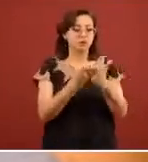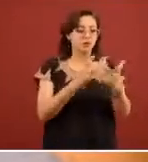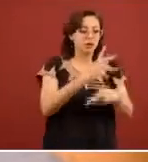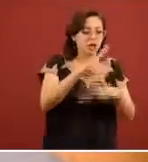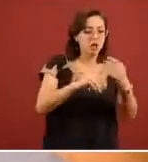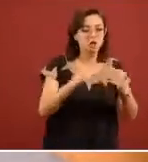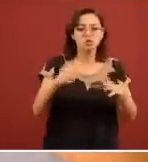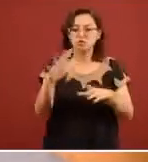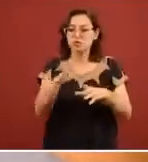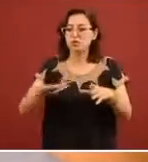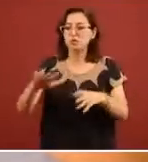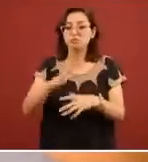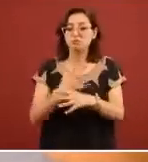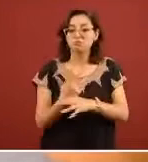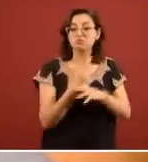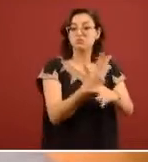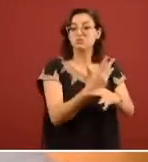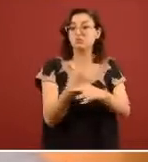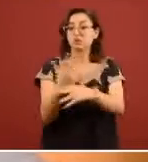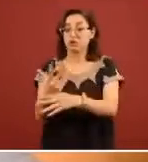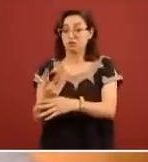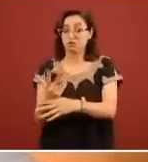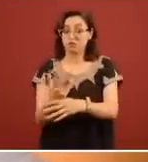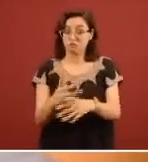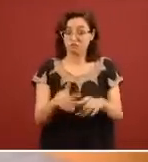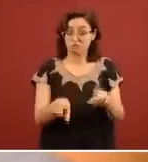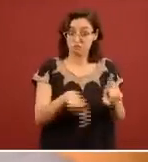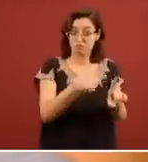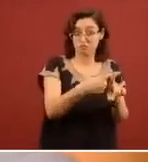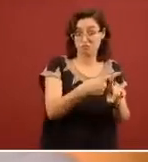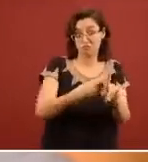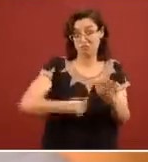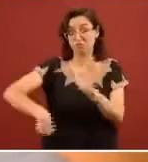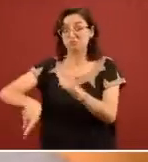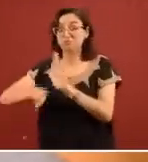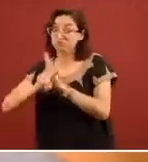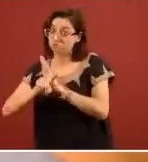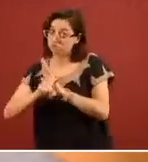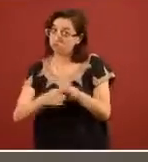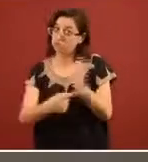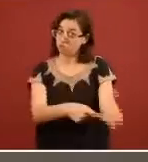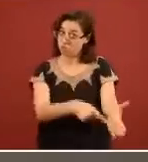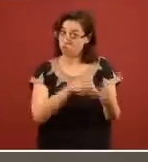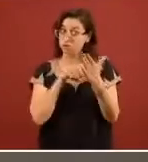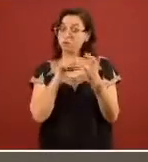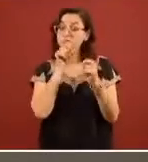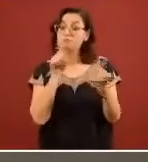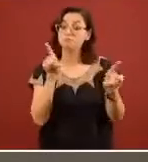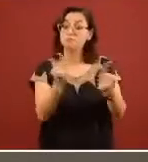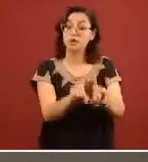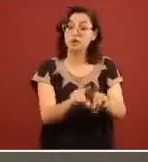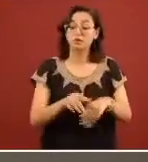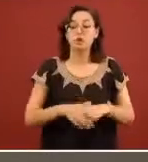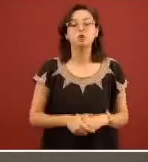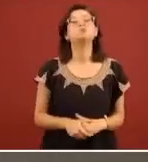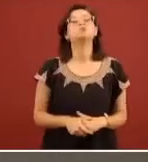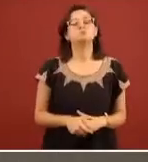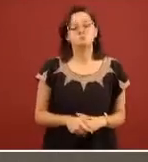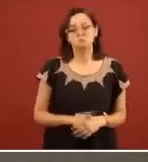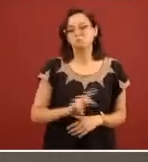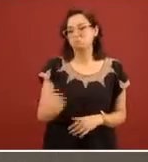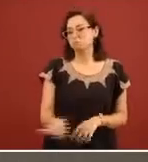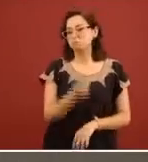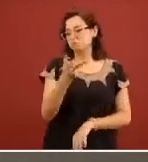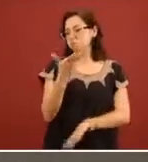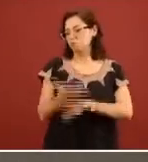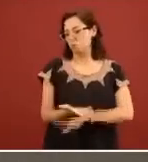de sociólogos, que nos digan los pros y contras de este confinamiento? Muchas gracias. La pregunta es extraordinariamente